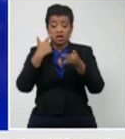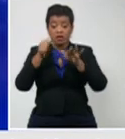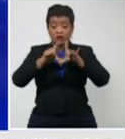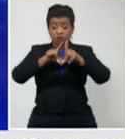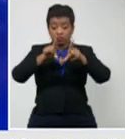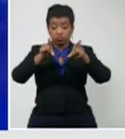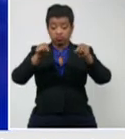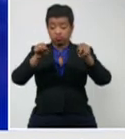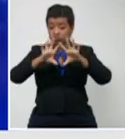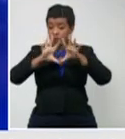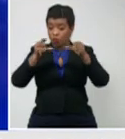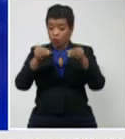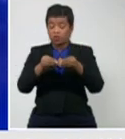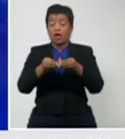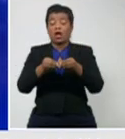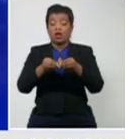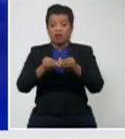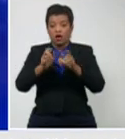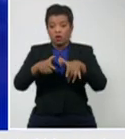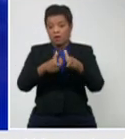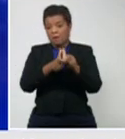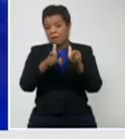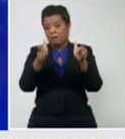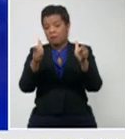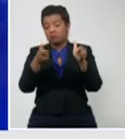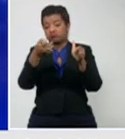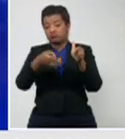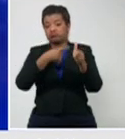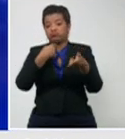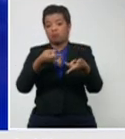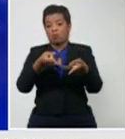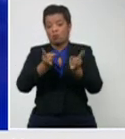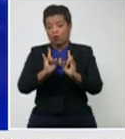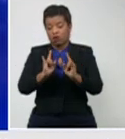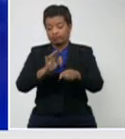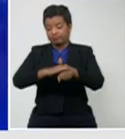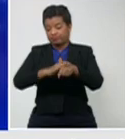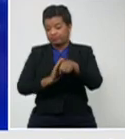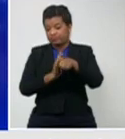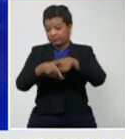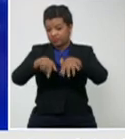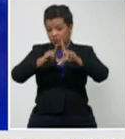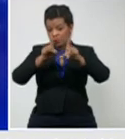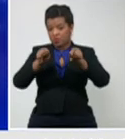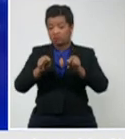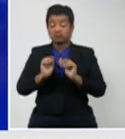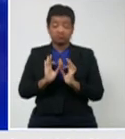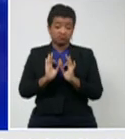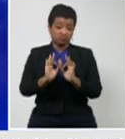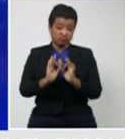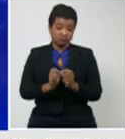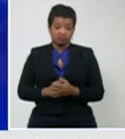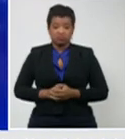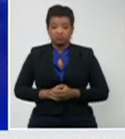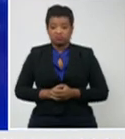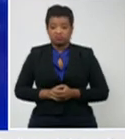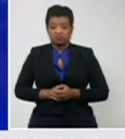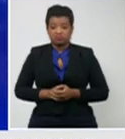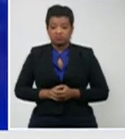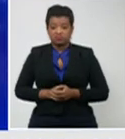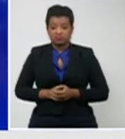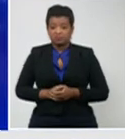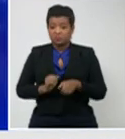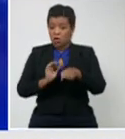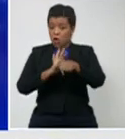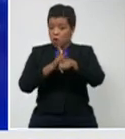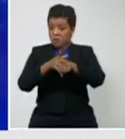crece también el % de letalidad por COVID-19 en el país. Así es. No es COVID, fíjense, no, yo me he chequeado